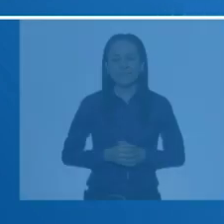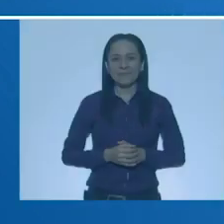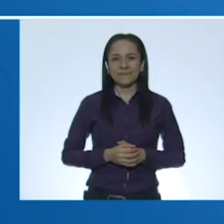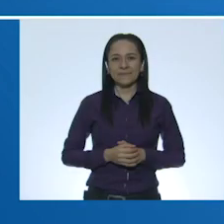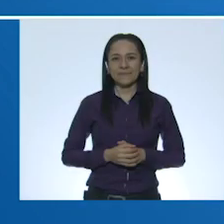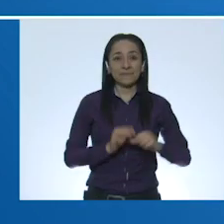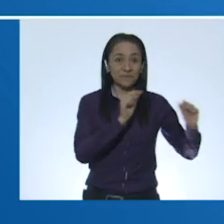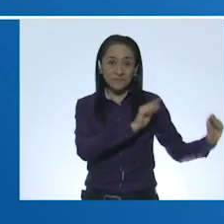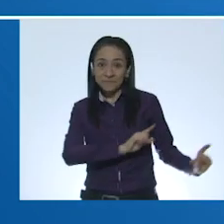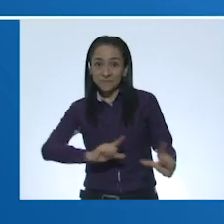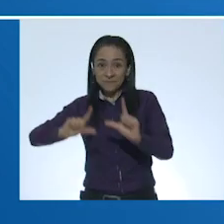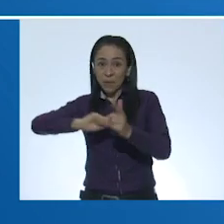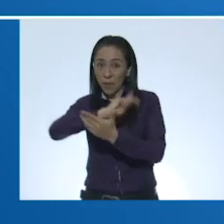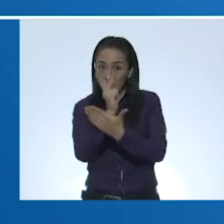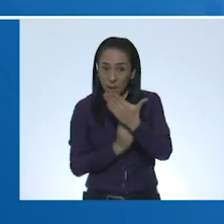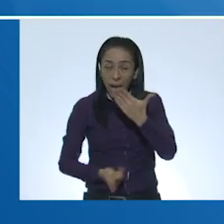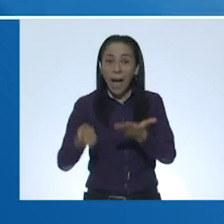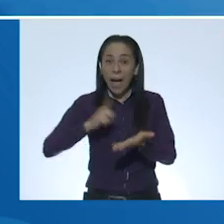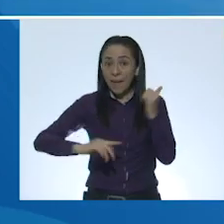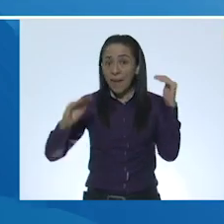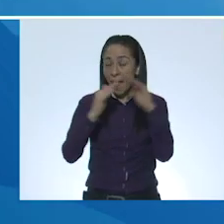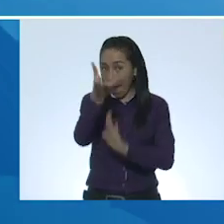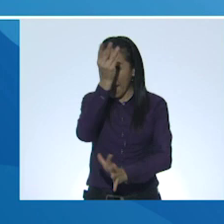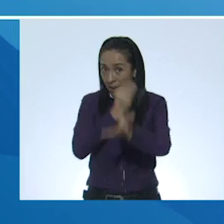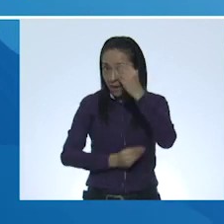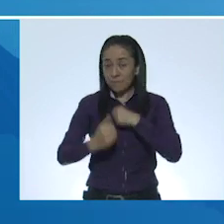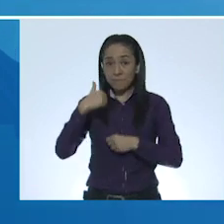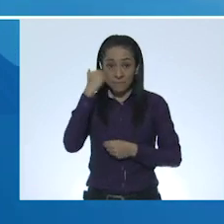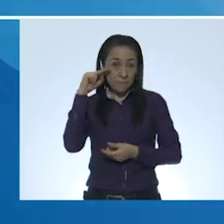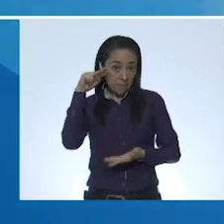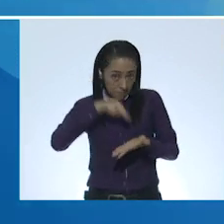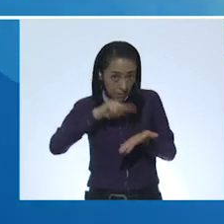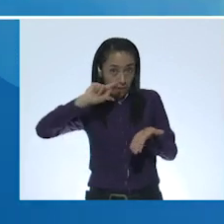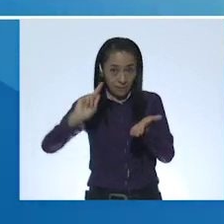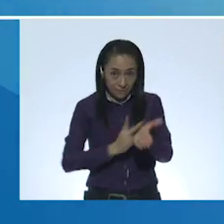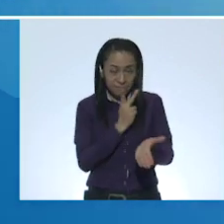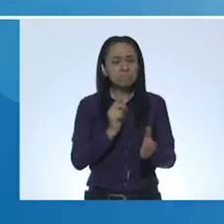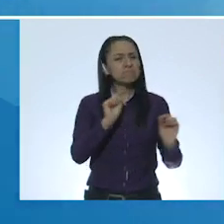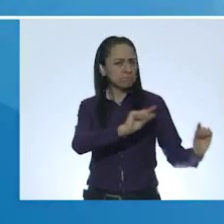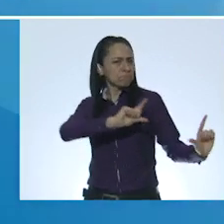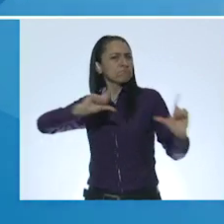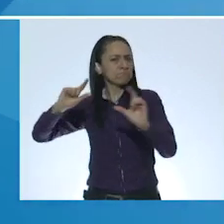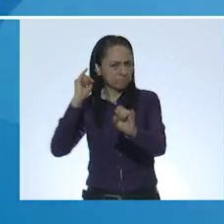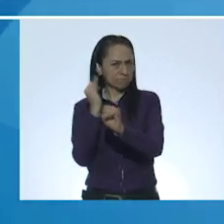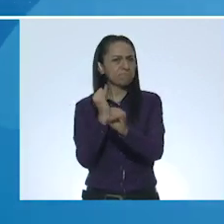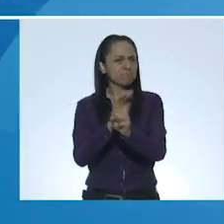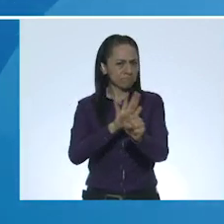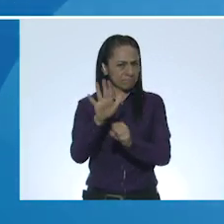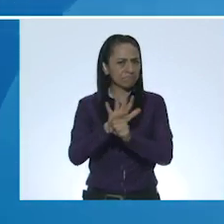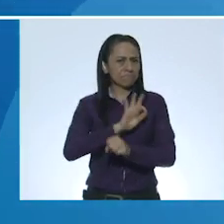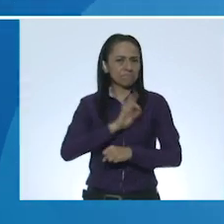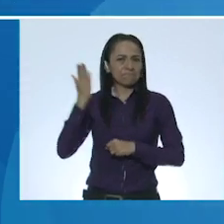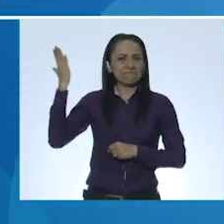Si quieres volver a ver los programas de Aprende en Casa, los puedes encontrar en la siguiente liga: